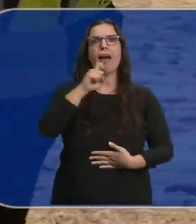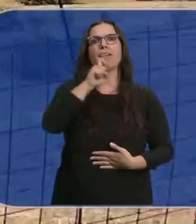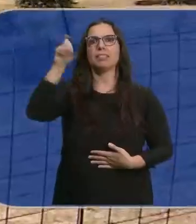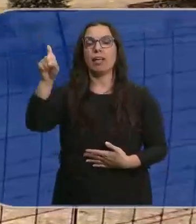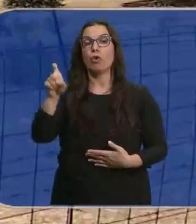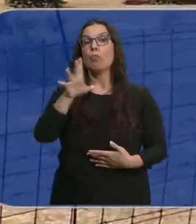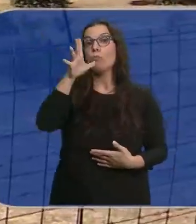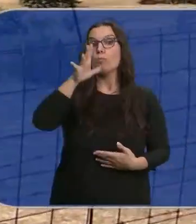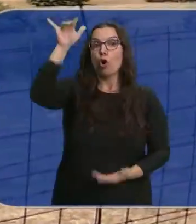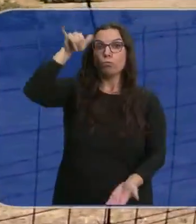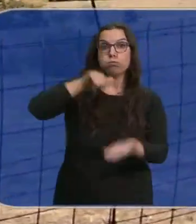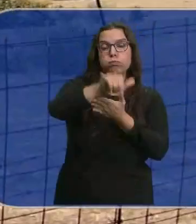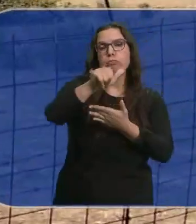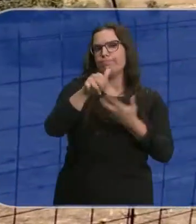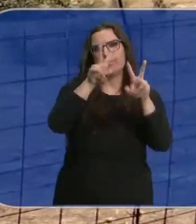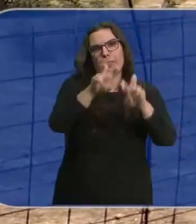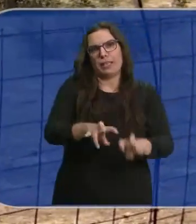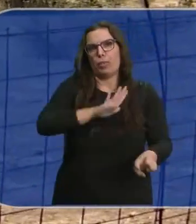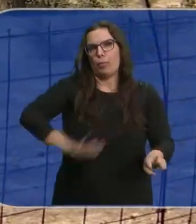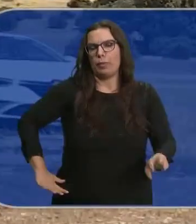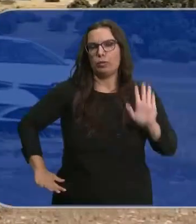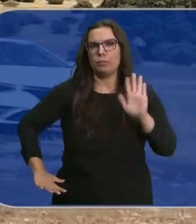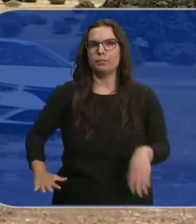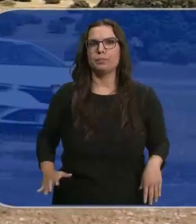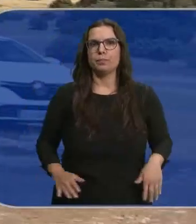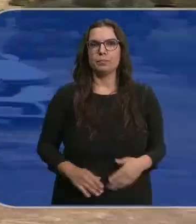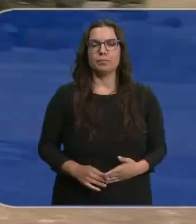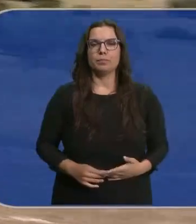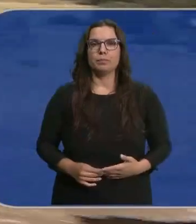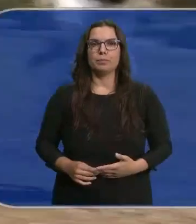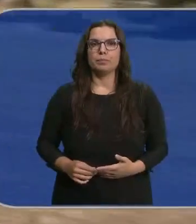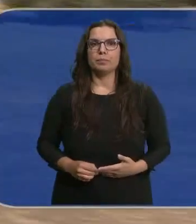el momento, están siendo investigadas.